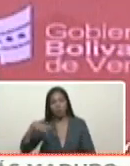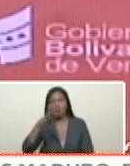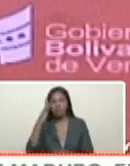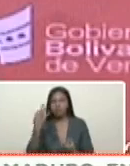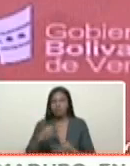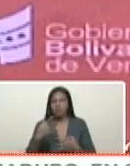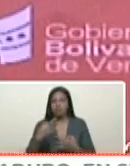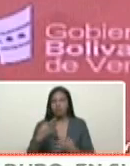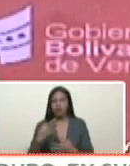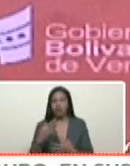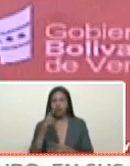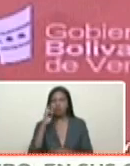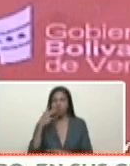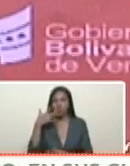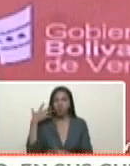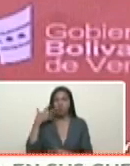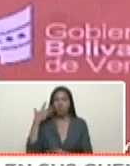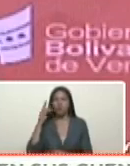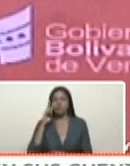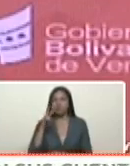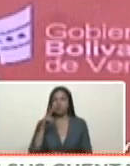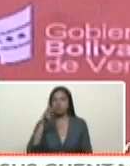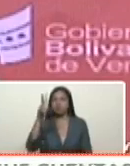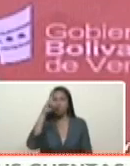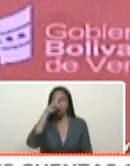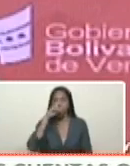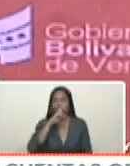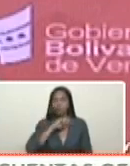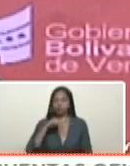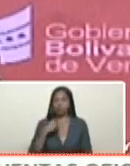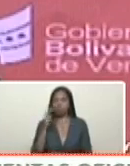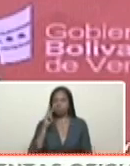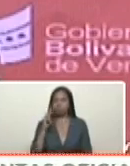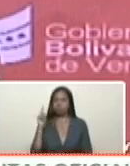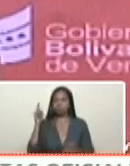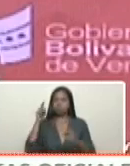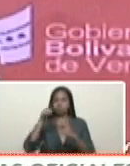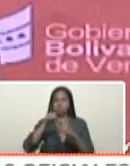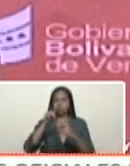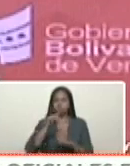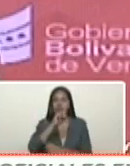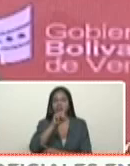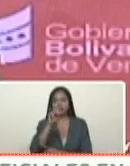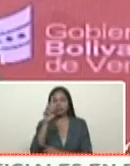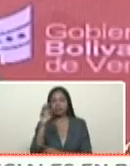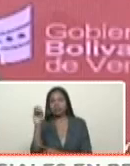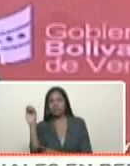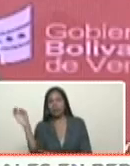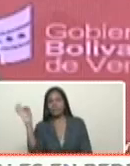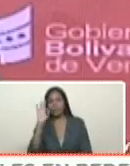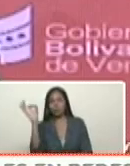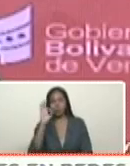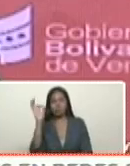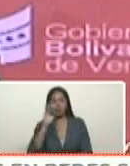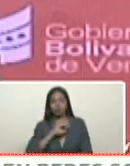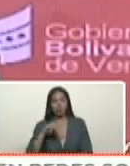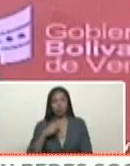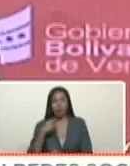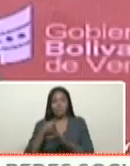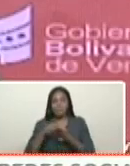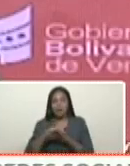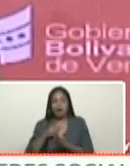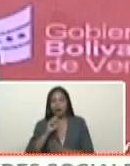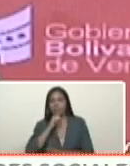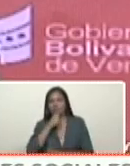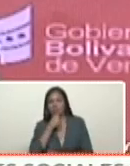Verdaderamente es admirable lo que hemos hecho en 2 años. Haber llegado a 100% de pensiones solo fue